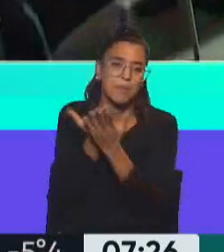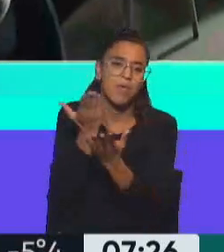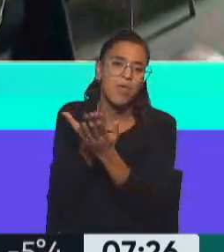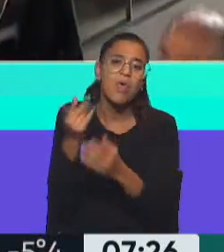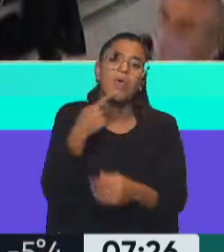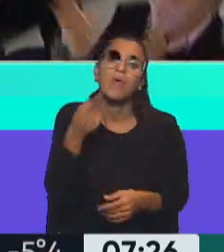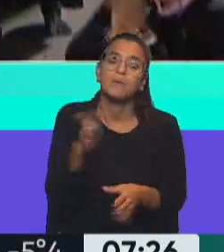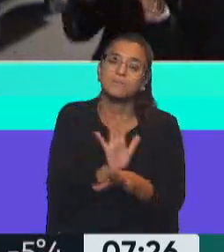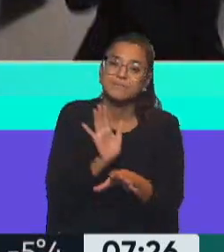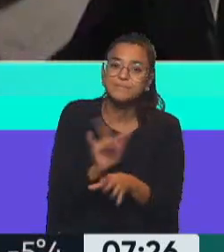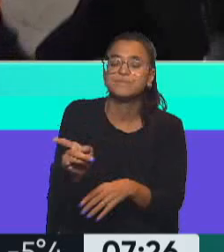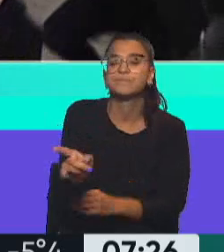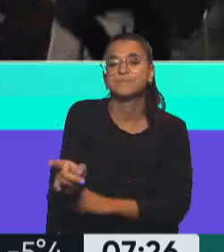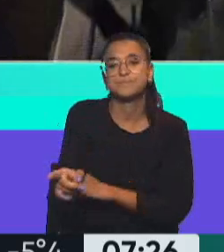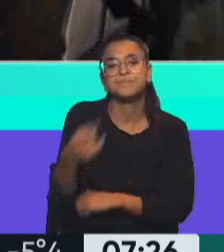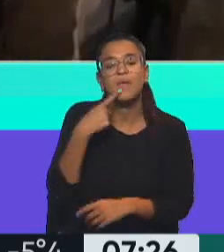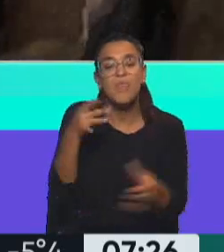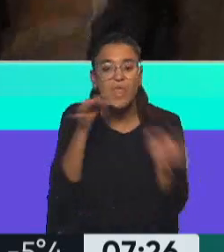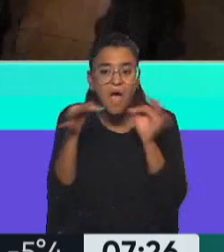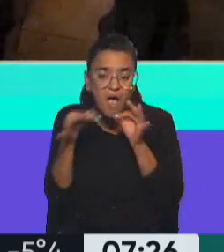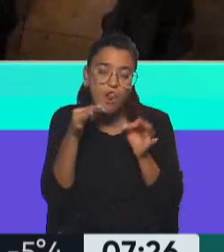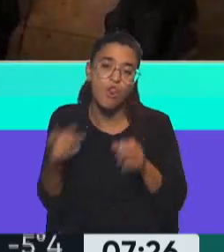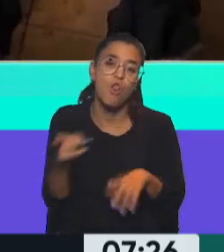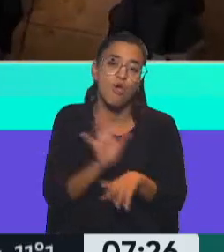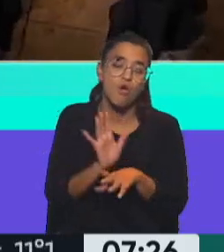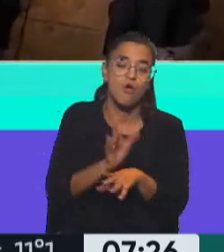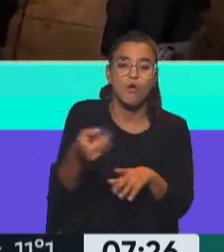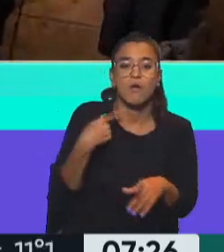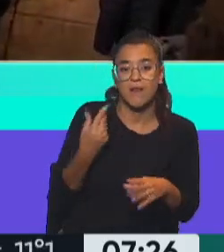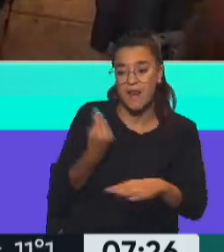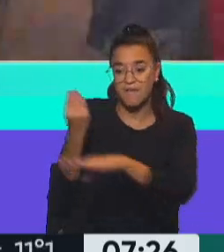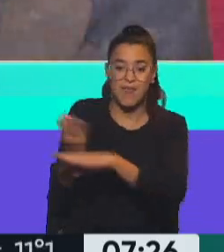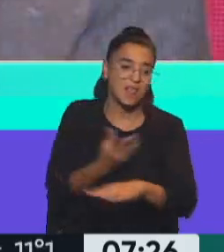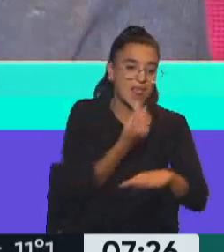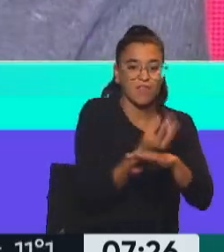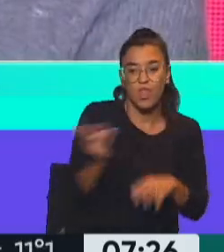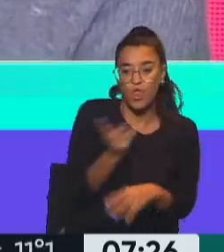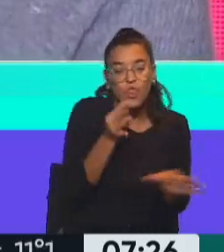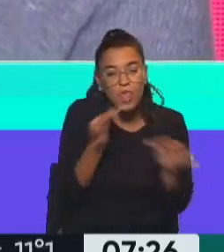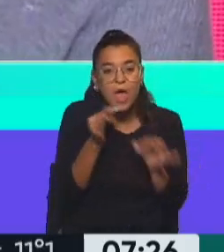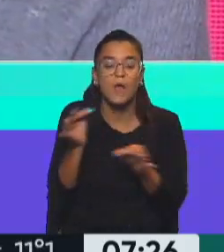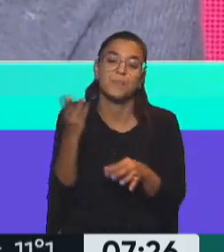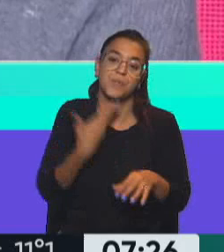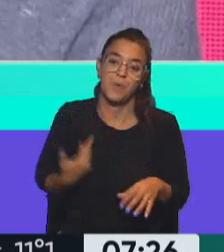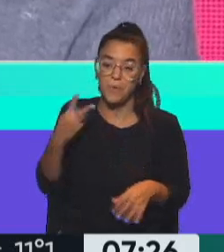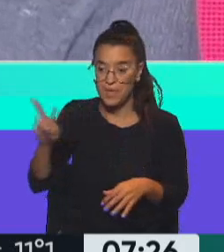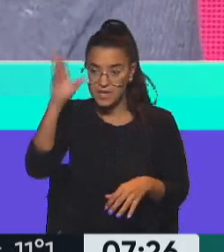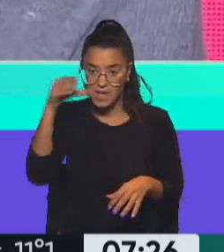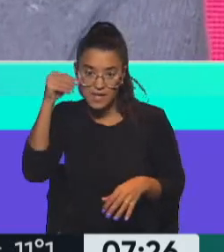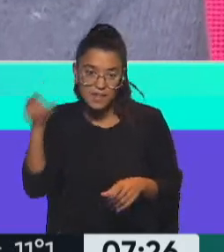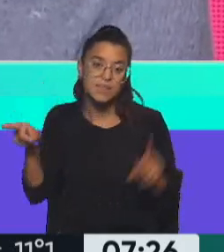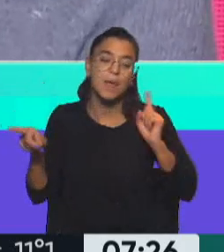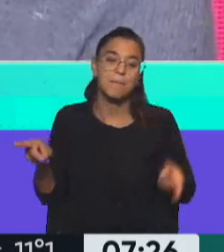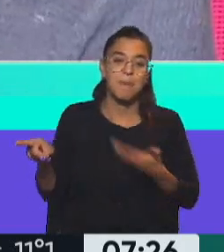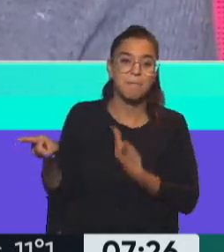que haya un acercamiento, que haya diálogo entre los referentes de ambos sectores, la vicepresidenta Cristina Fernández de Kirchner y